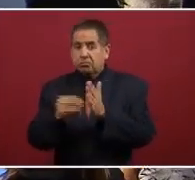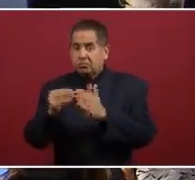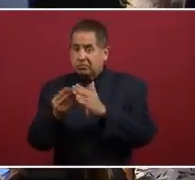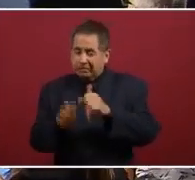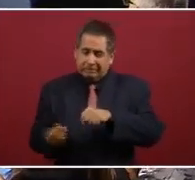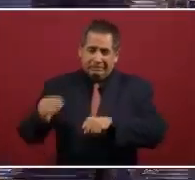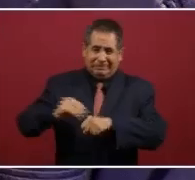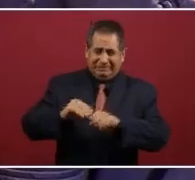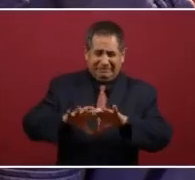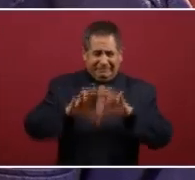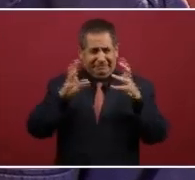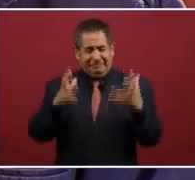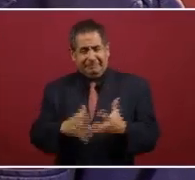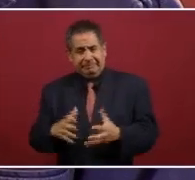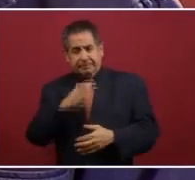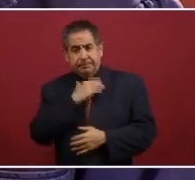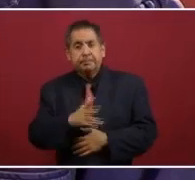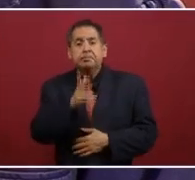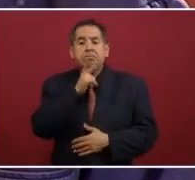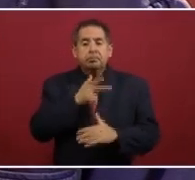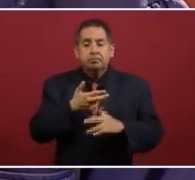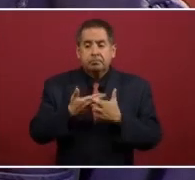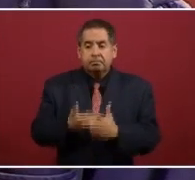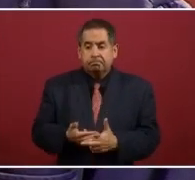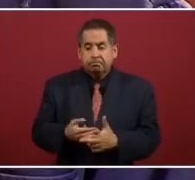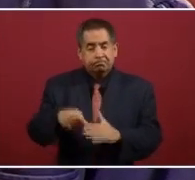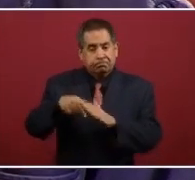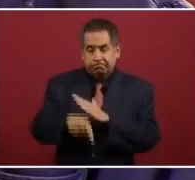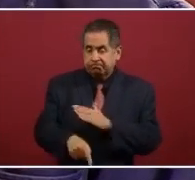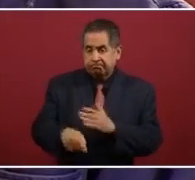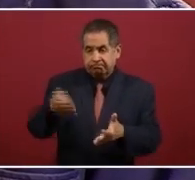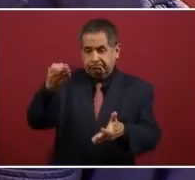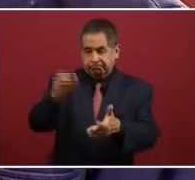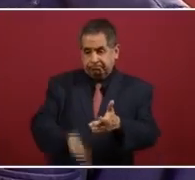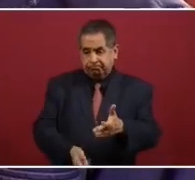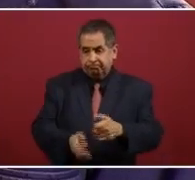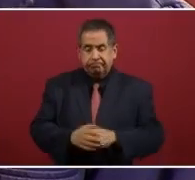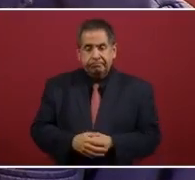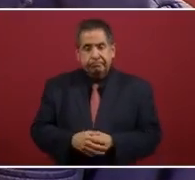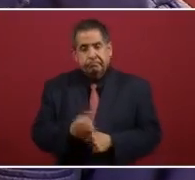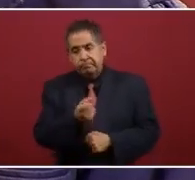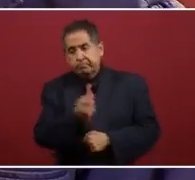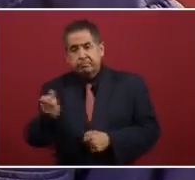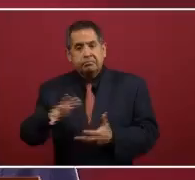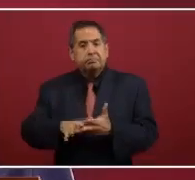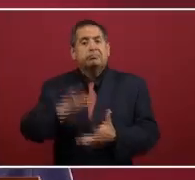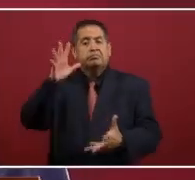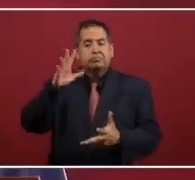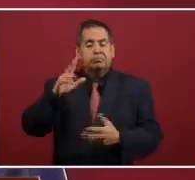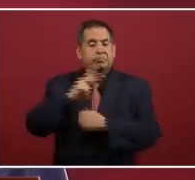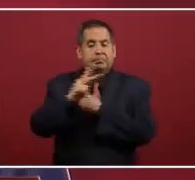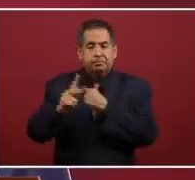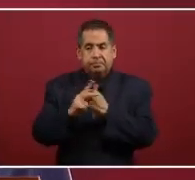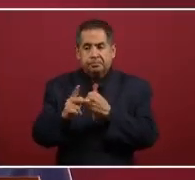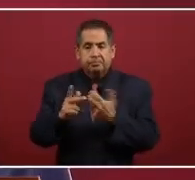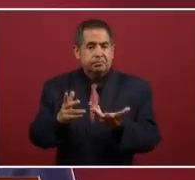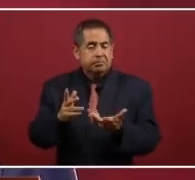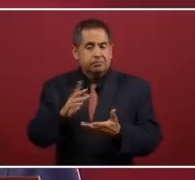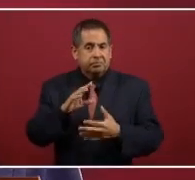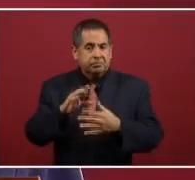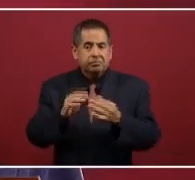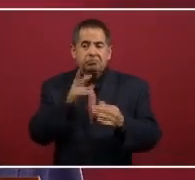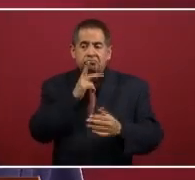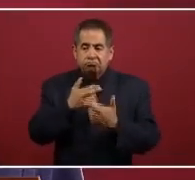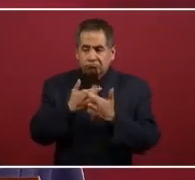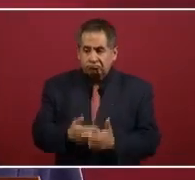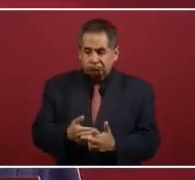décadas. El petróleo llegará a su fin. La mitad de los países hoy en día ya están usando su última parte de petróleo en